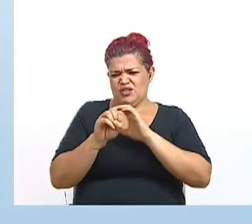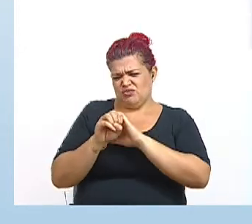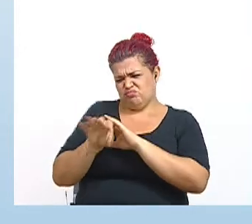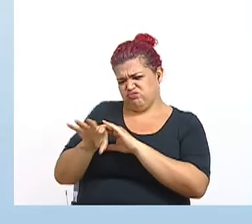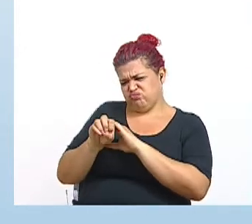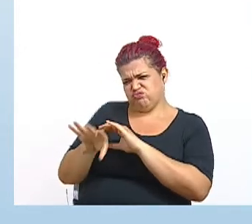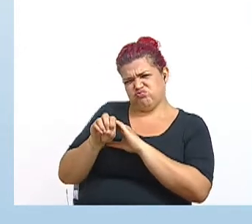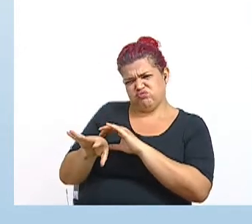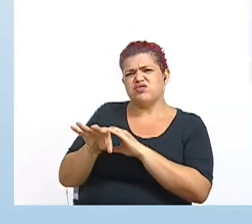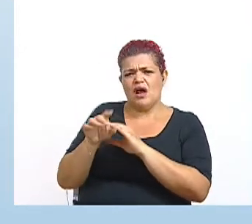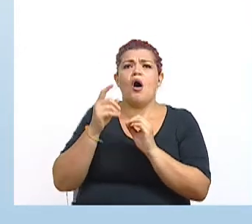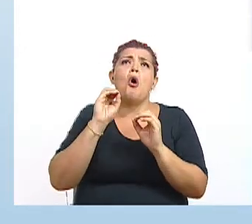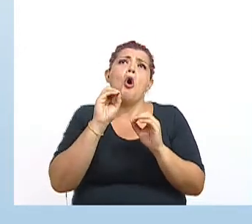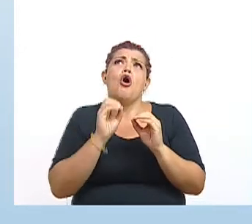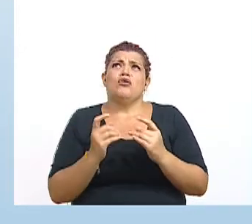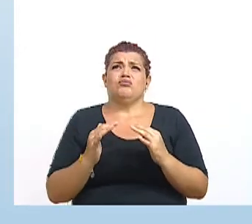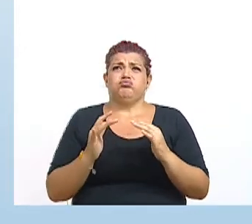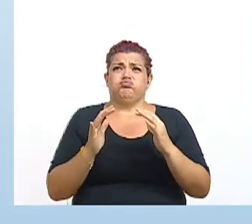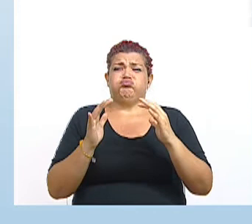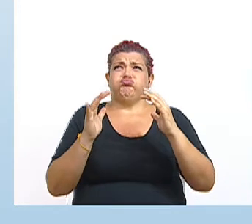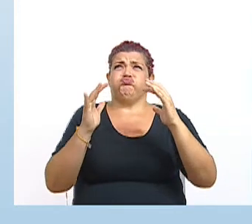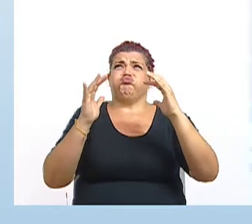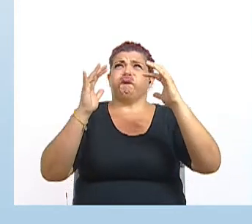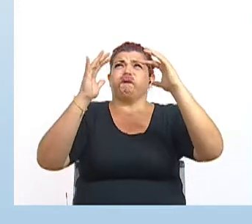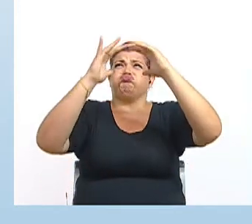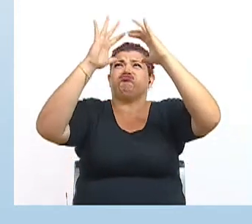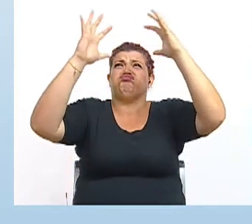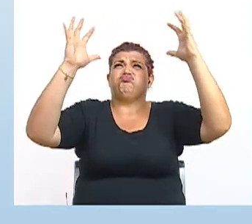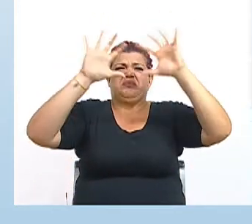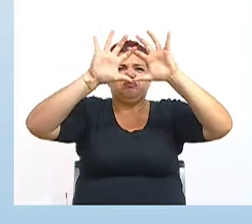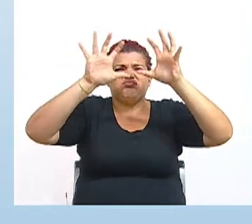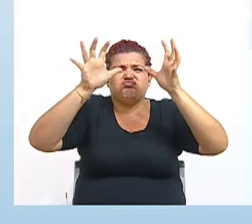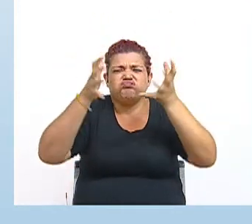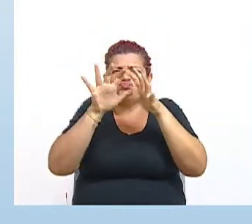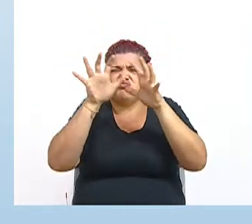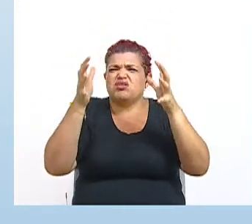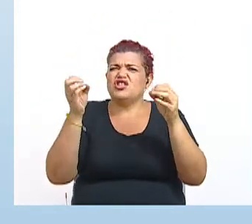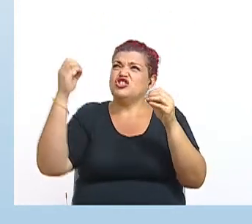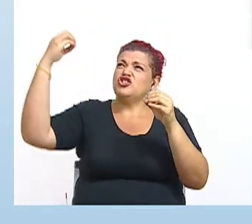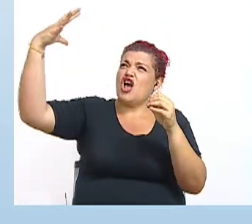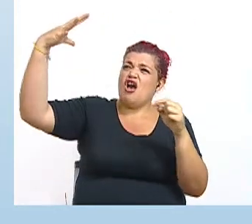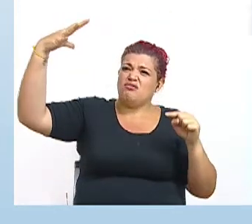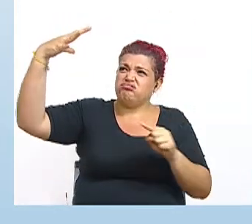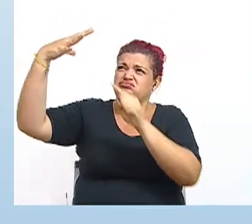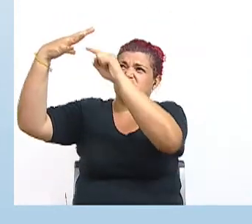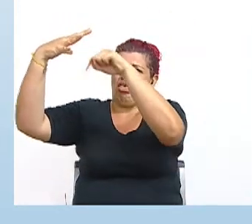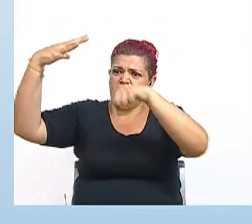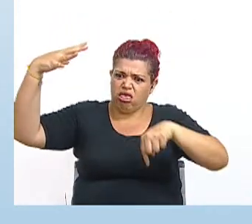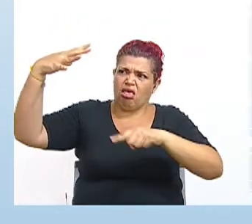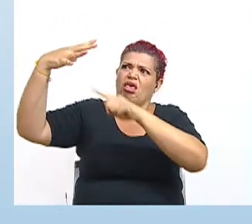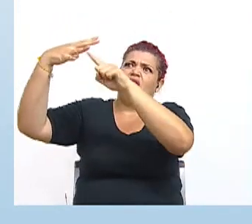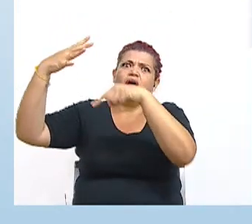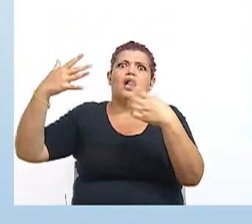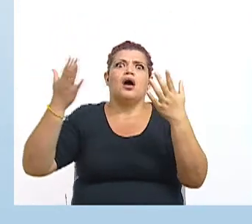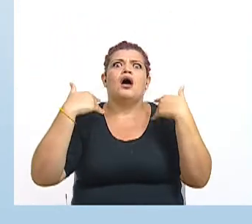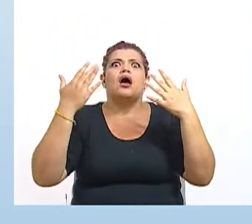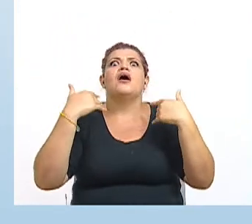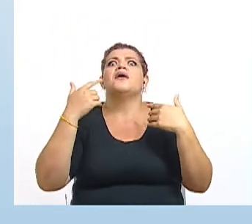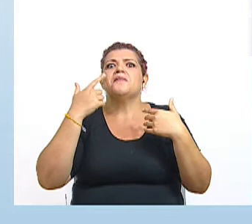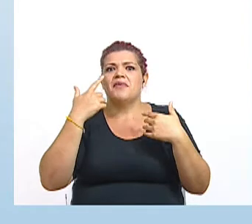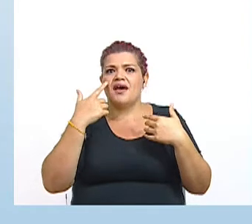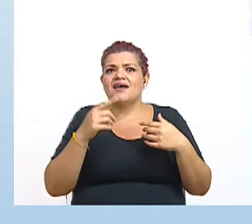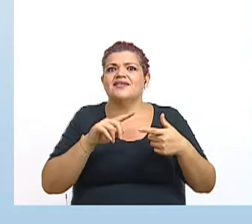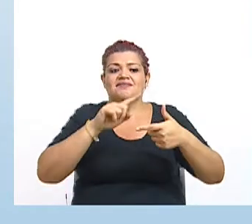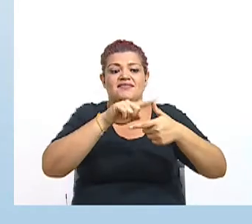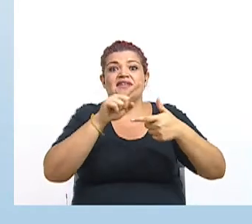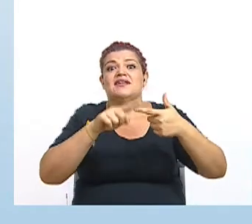de efecto invernadero son muy superiores cuando hablamos de fuentes de energía. En un segundo lugar la agricultura,